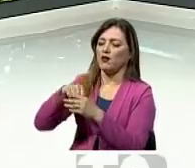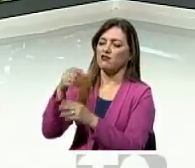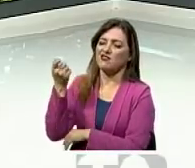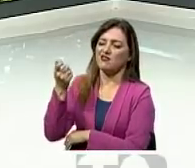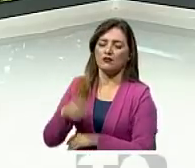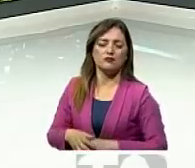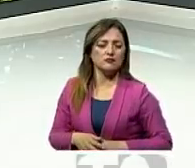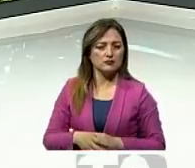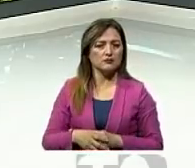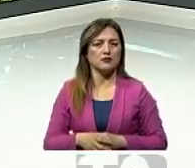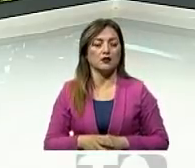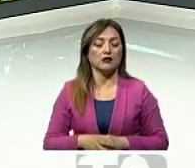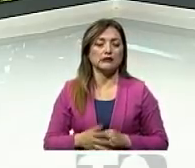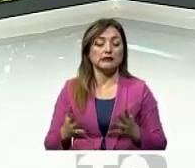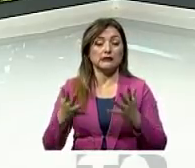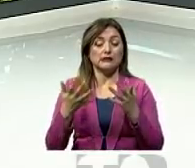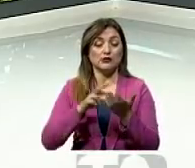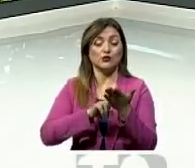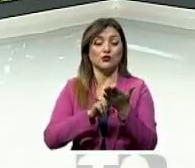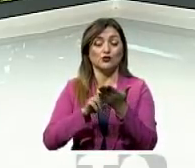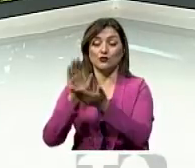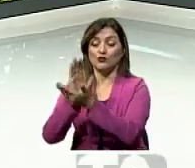el IES y Solca se brinden soluciones.